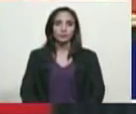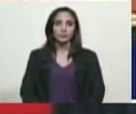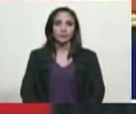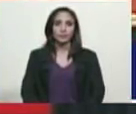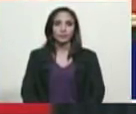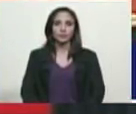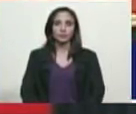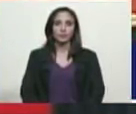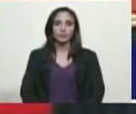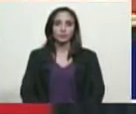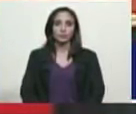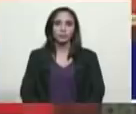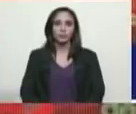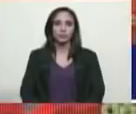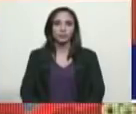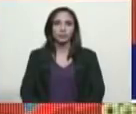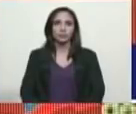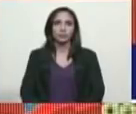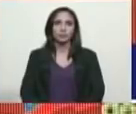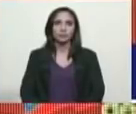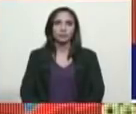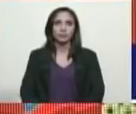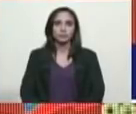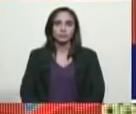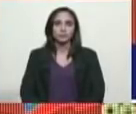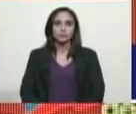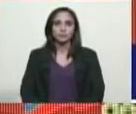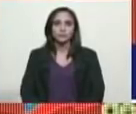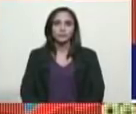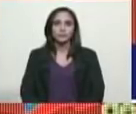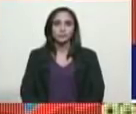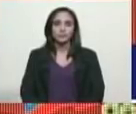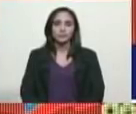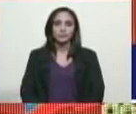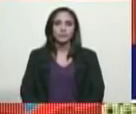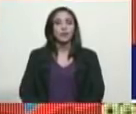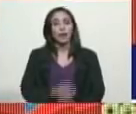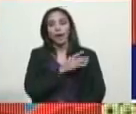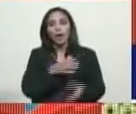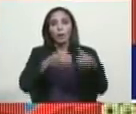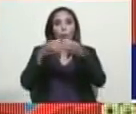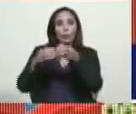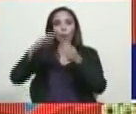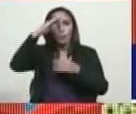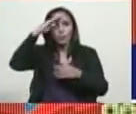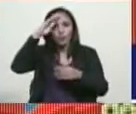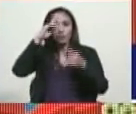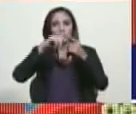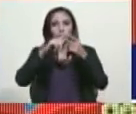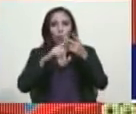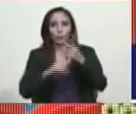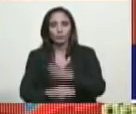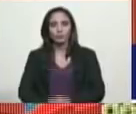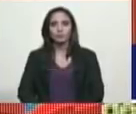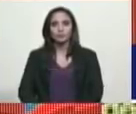Compañeras que están al frente de las misiones, ministros, compañeros de las misiones cubanas, viceministros,